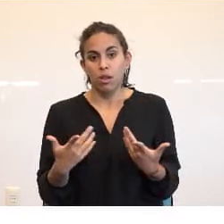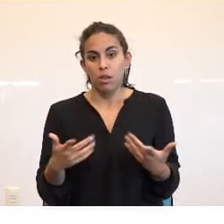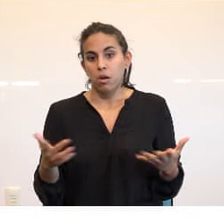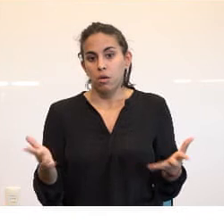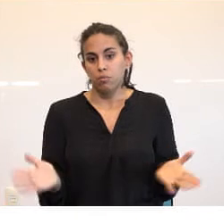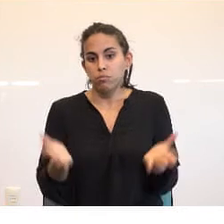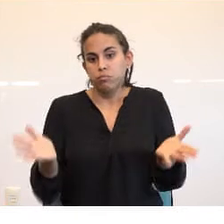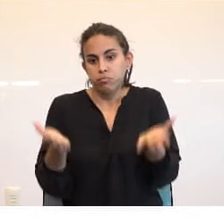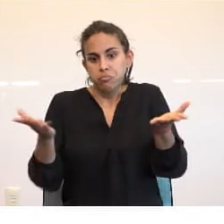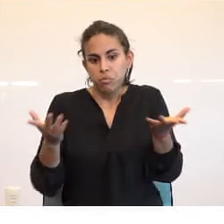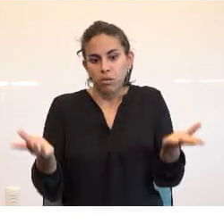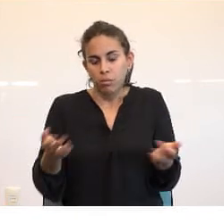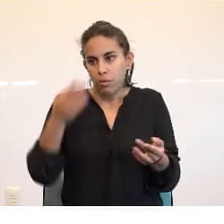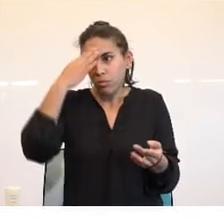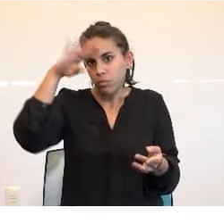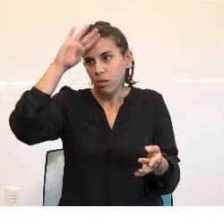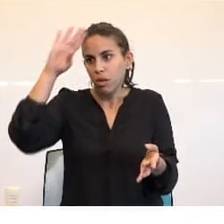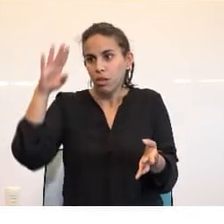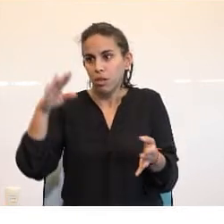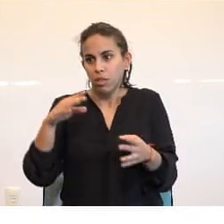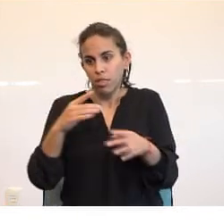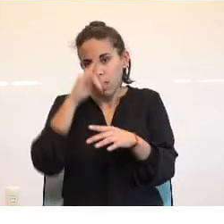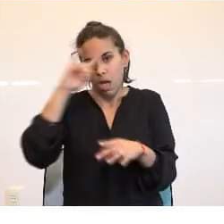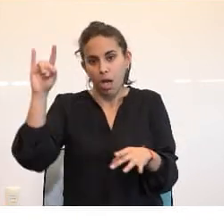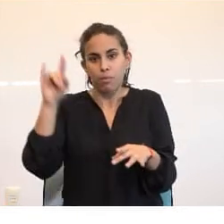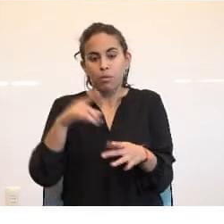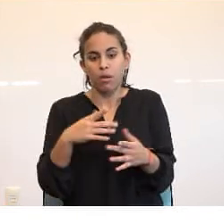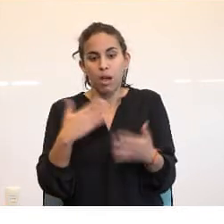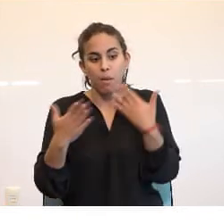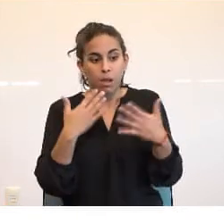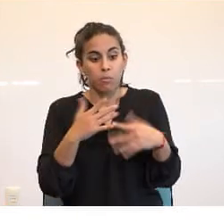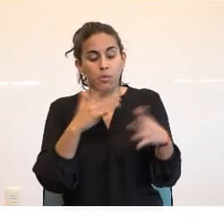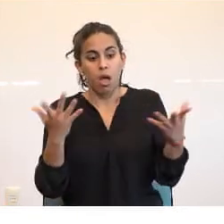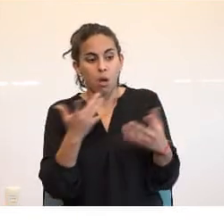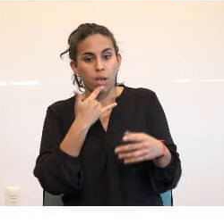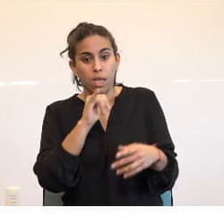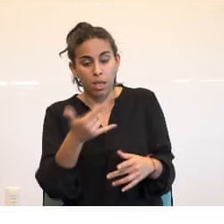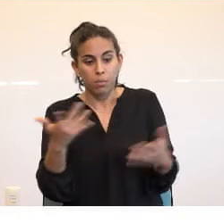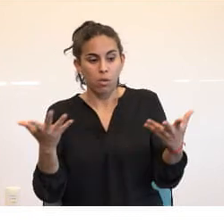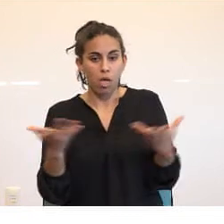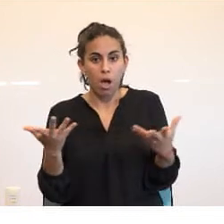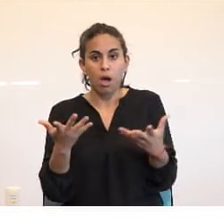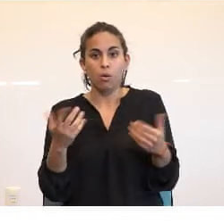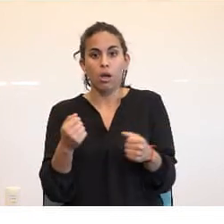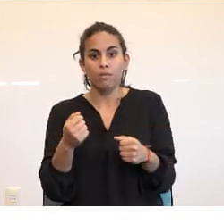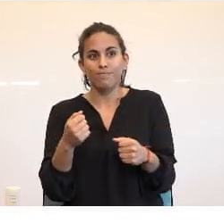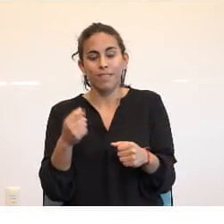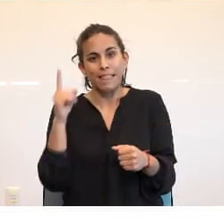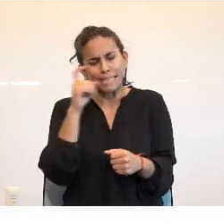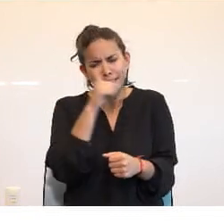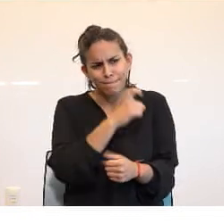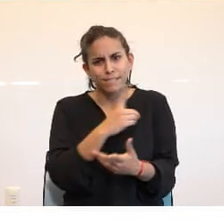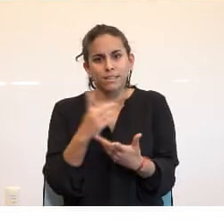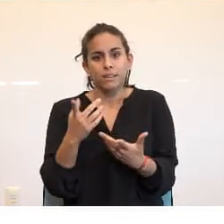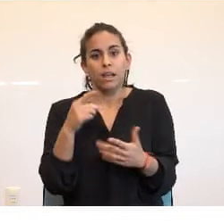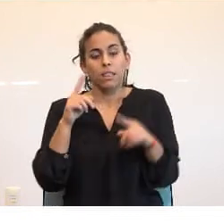emula a la cornamenta del diablo. Y si hablamos de la publicidad, y los ejemplos que mostraré ahora son impactantes y duros, tenemos